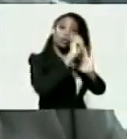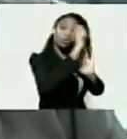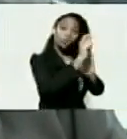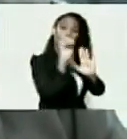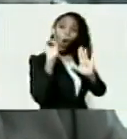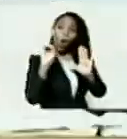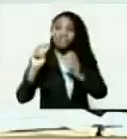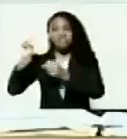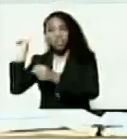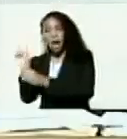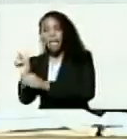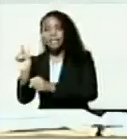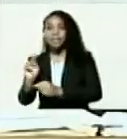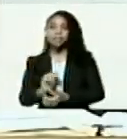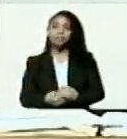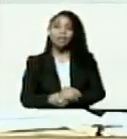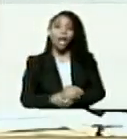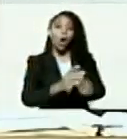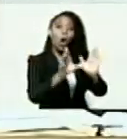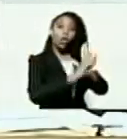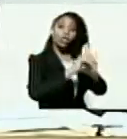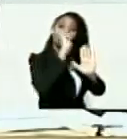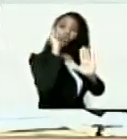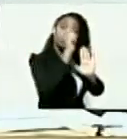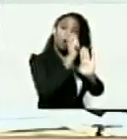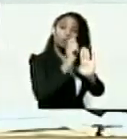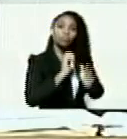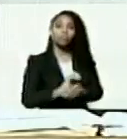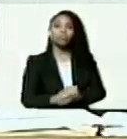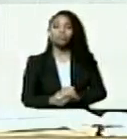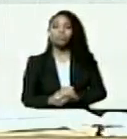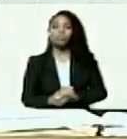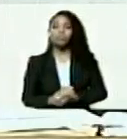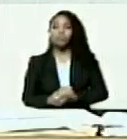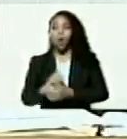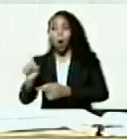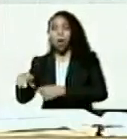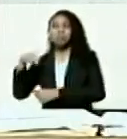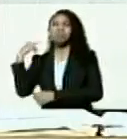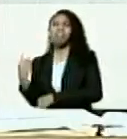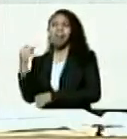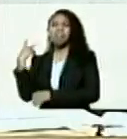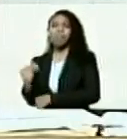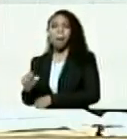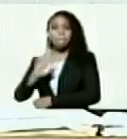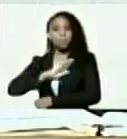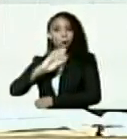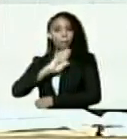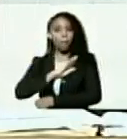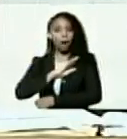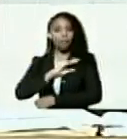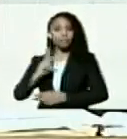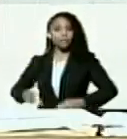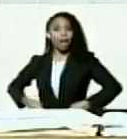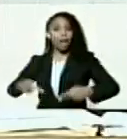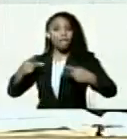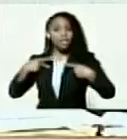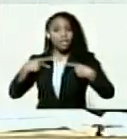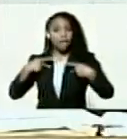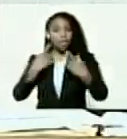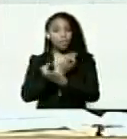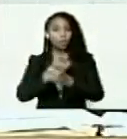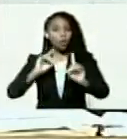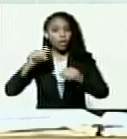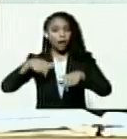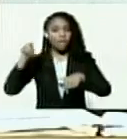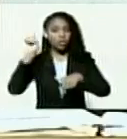la violencia, la Constitución o la negación propia de la vida democrática